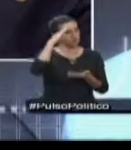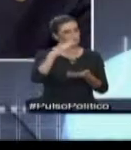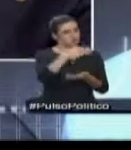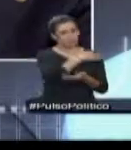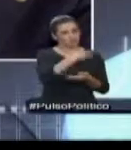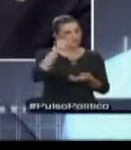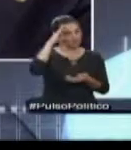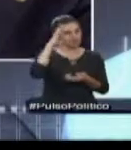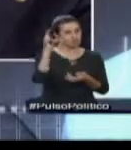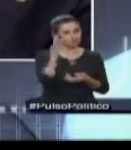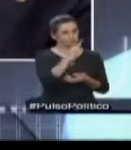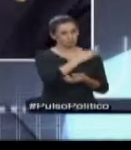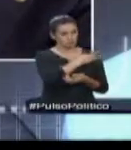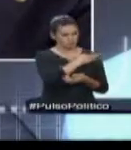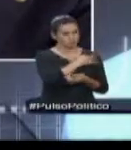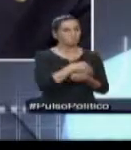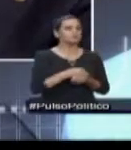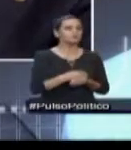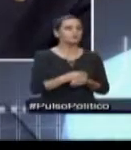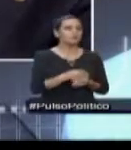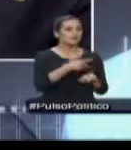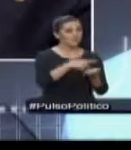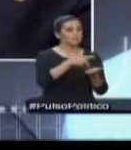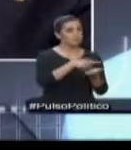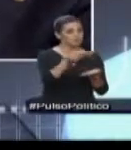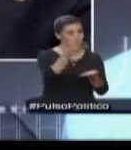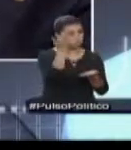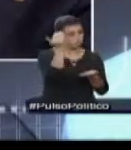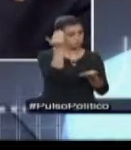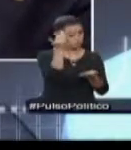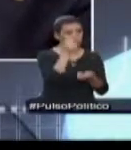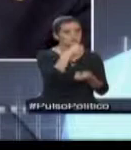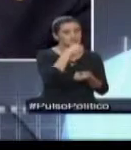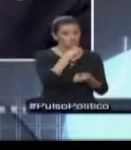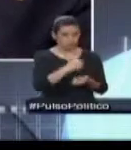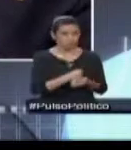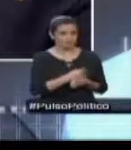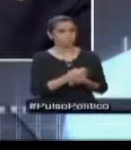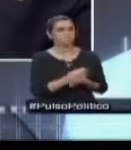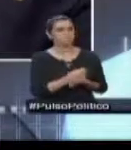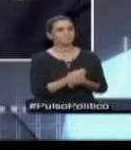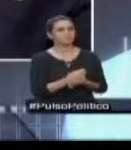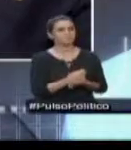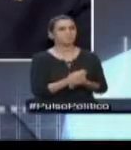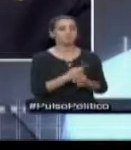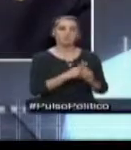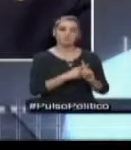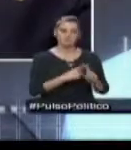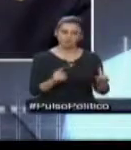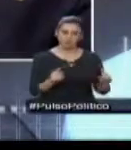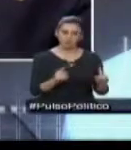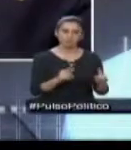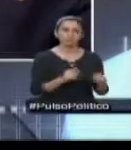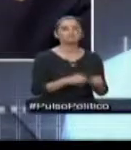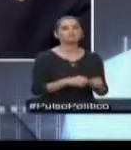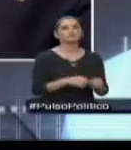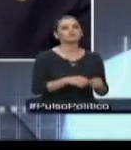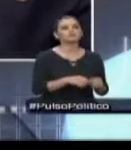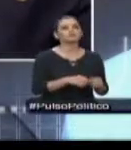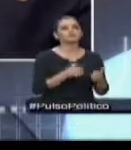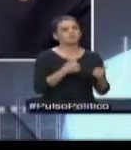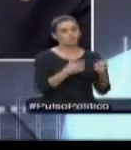y de las fuerzas armadas el pago de sus pensiones jubilares una cosa es que se garantice en la constitución